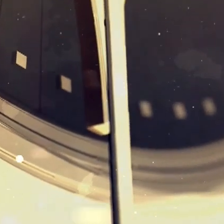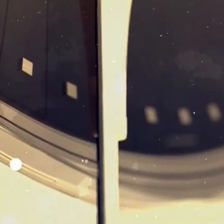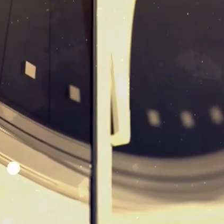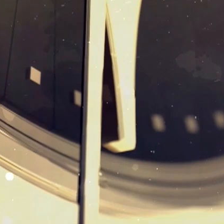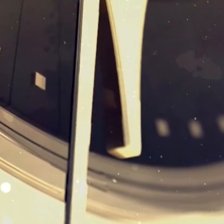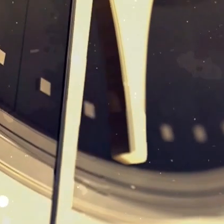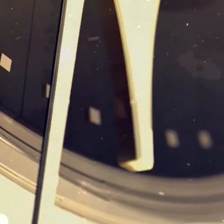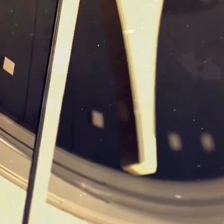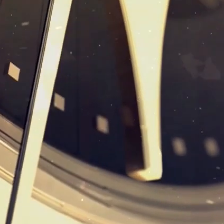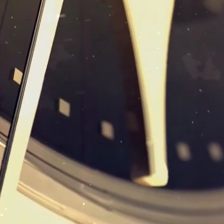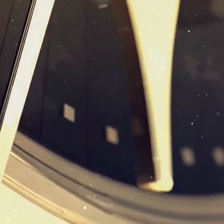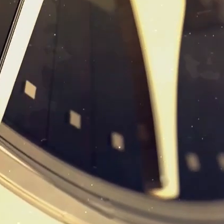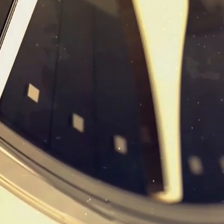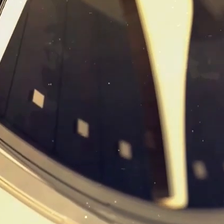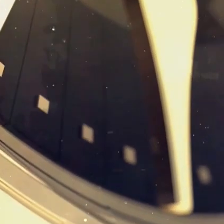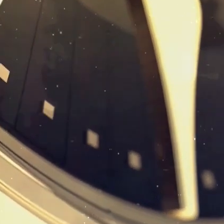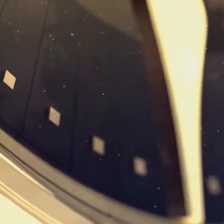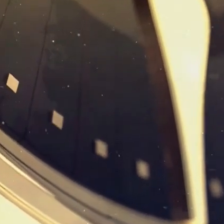Cristo, creo en ti.